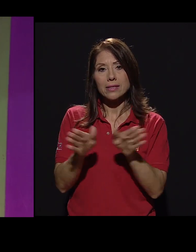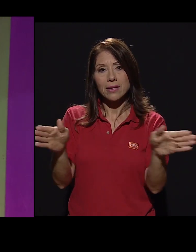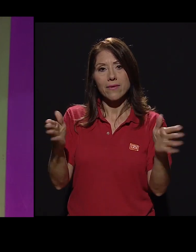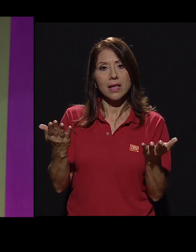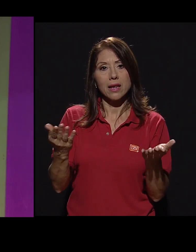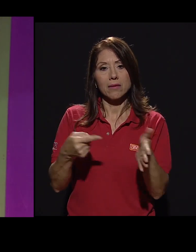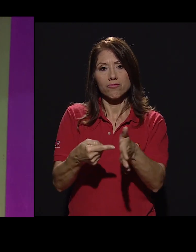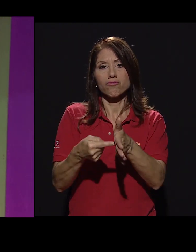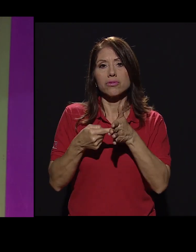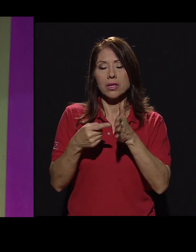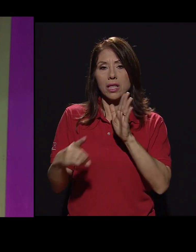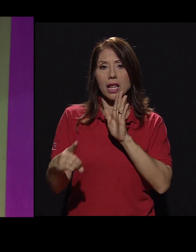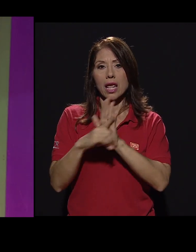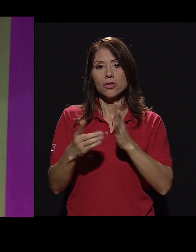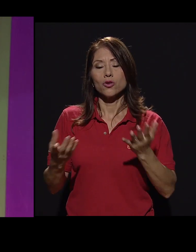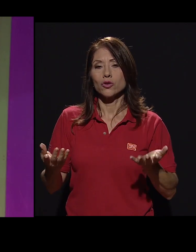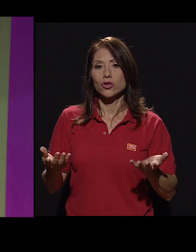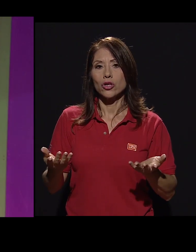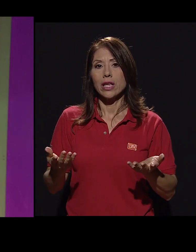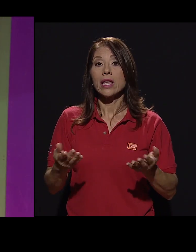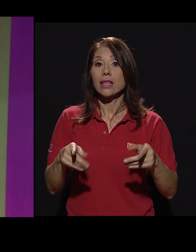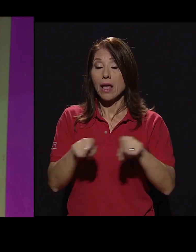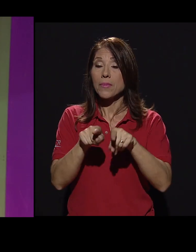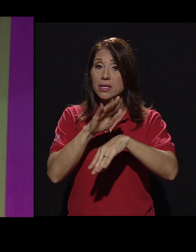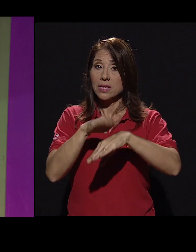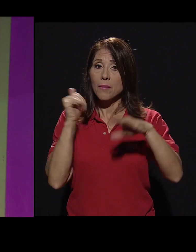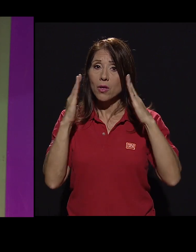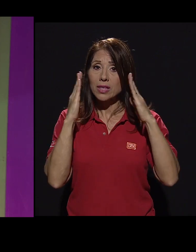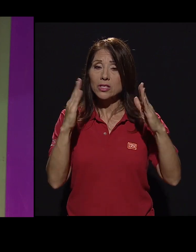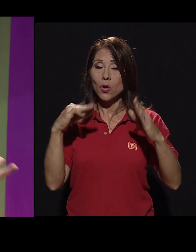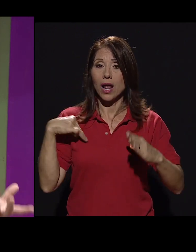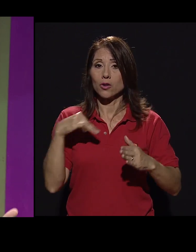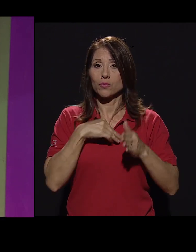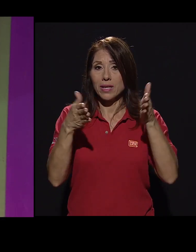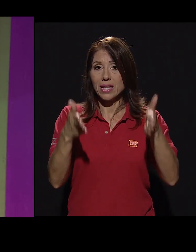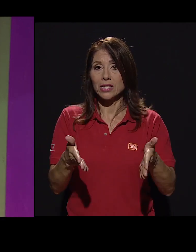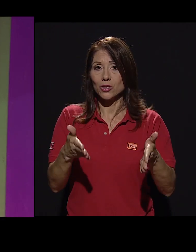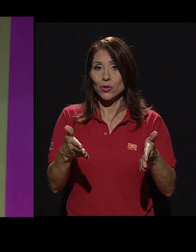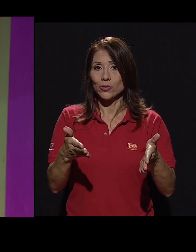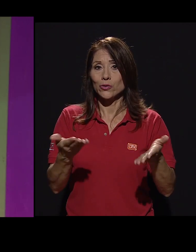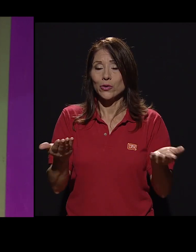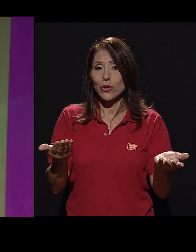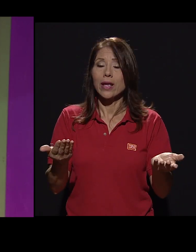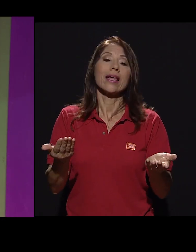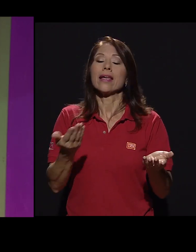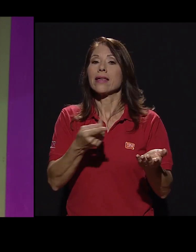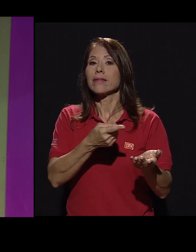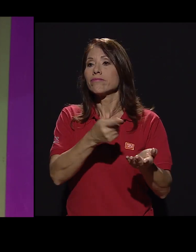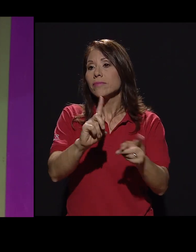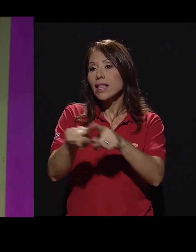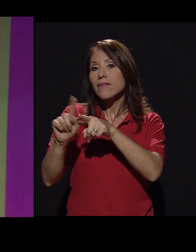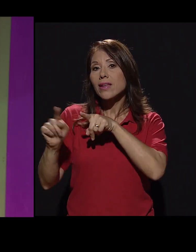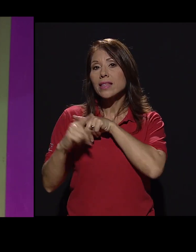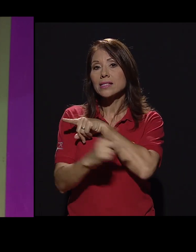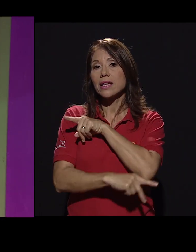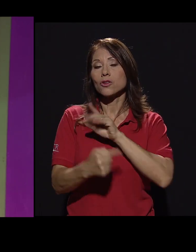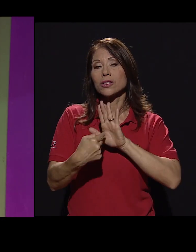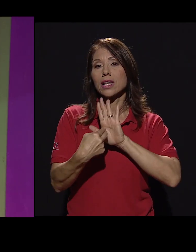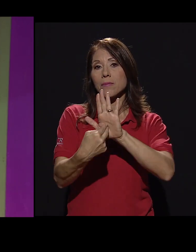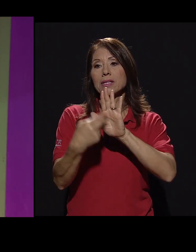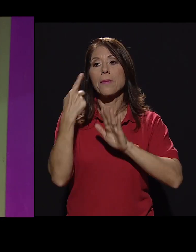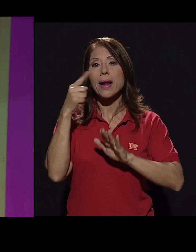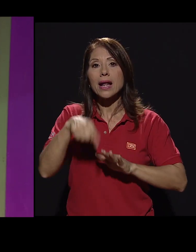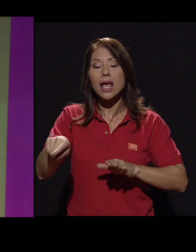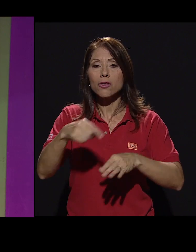En la exigencia De derechos Y en un llamado A atención A estos ministros Por ejemplo Que vienen Desde las diferentes naciones Que